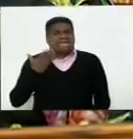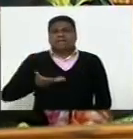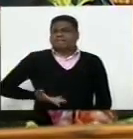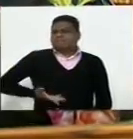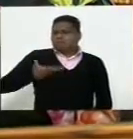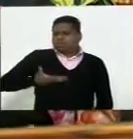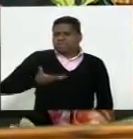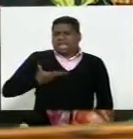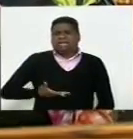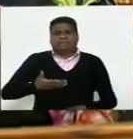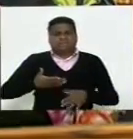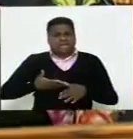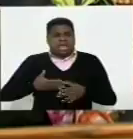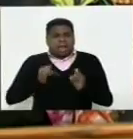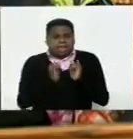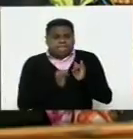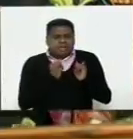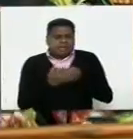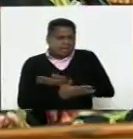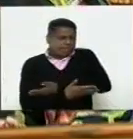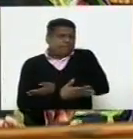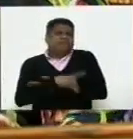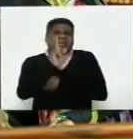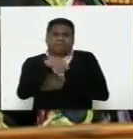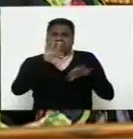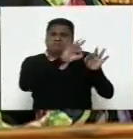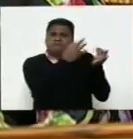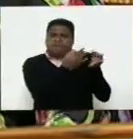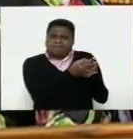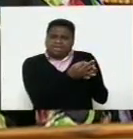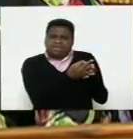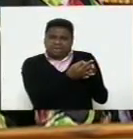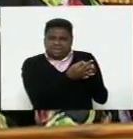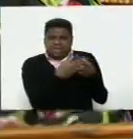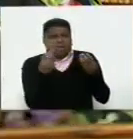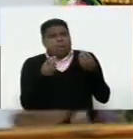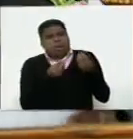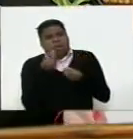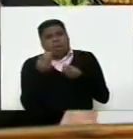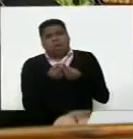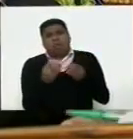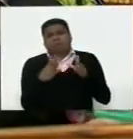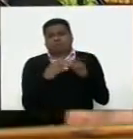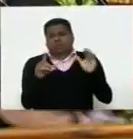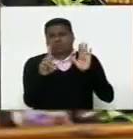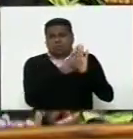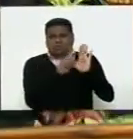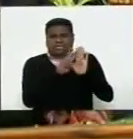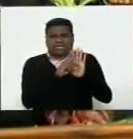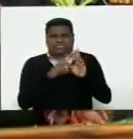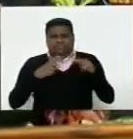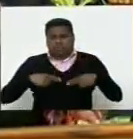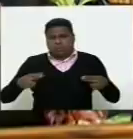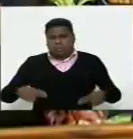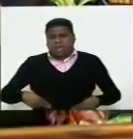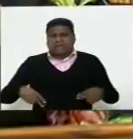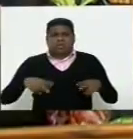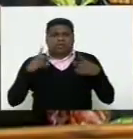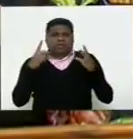los recién nacidos y las familias, así como de los derechos humanos y los